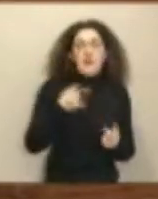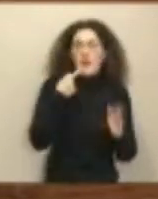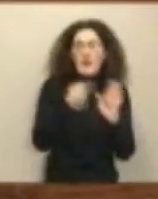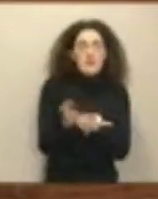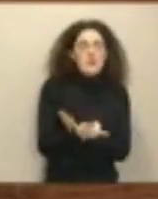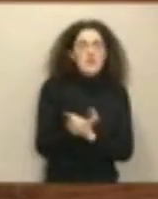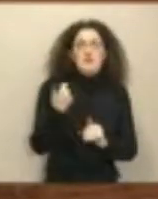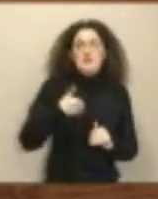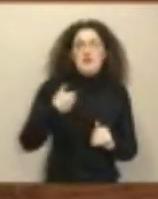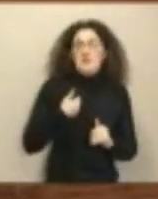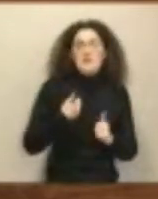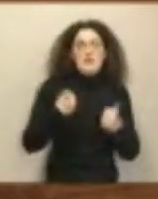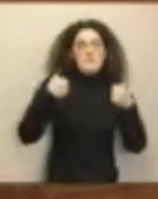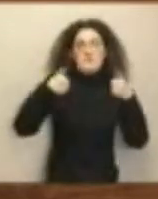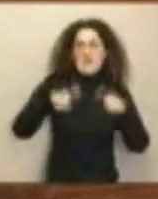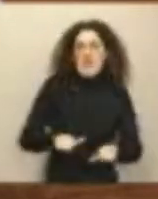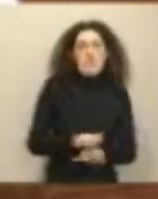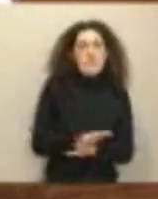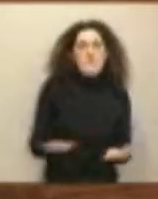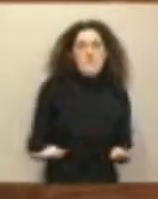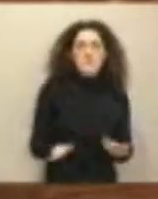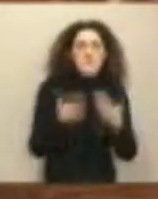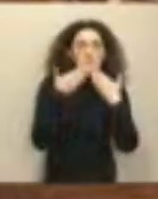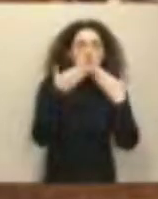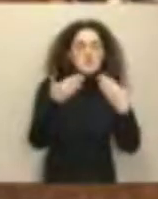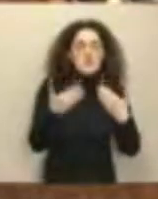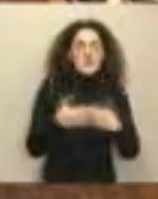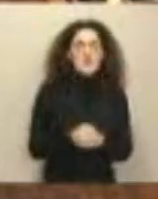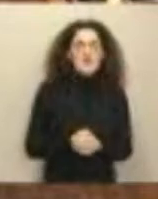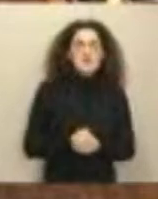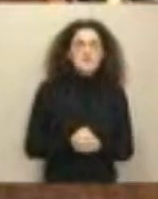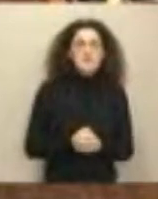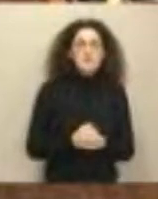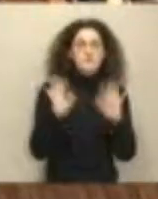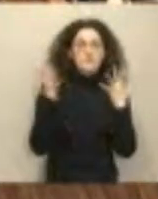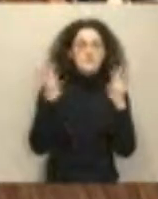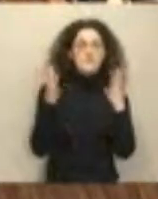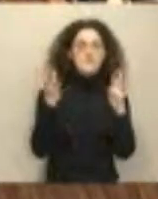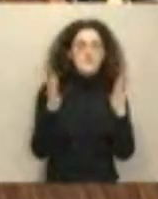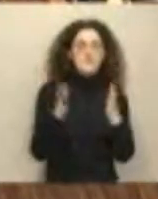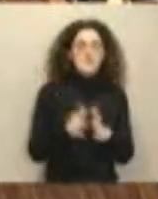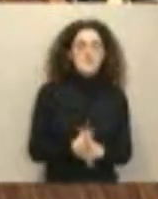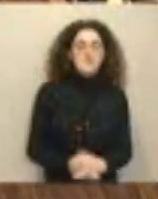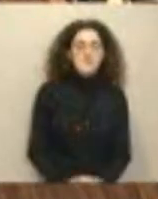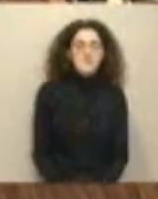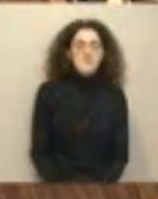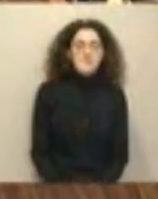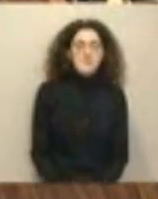decadencia de la mentira. Muchas gracias.